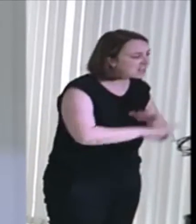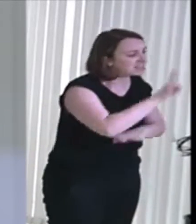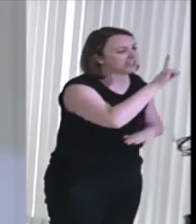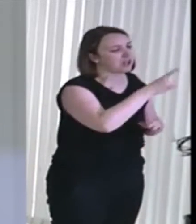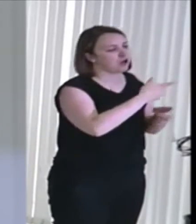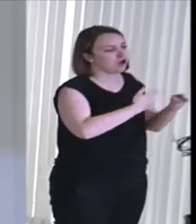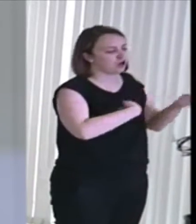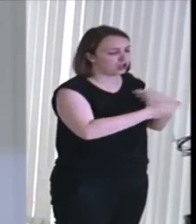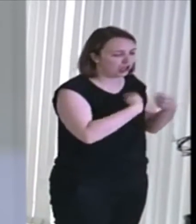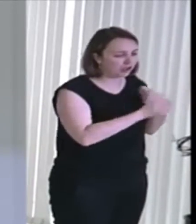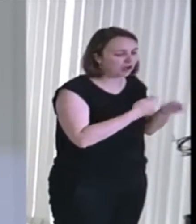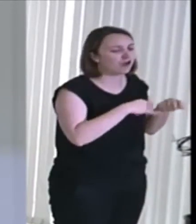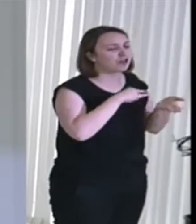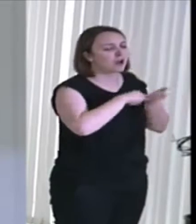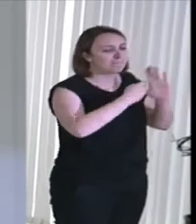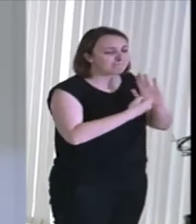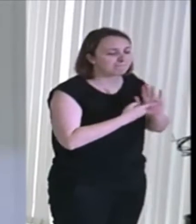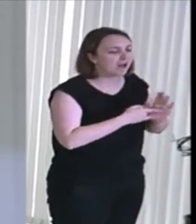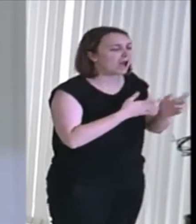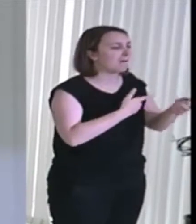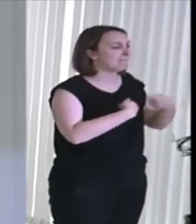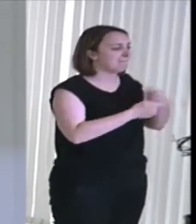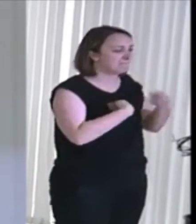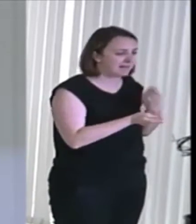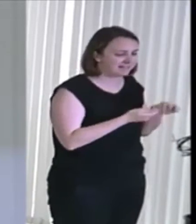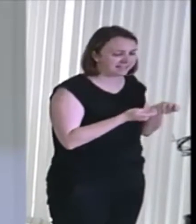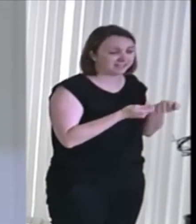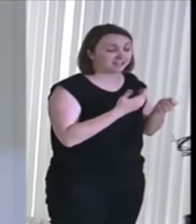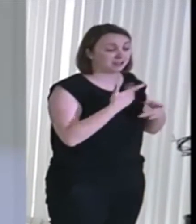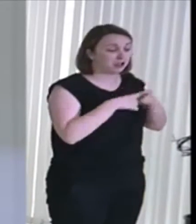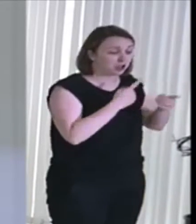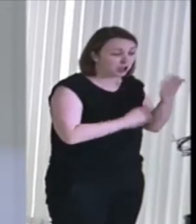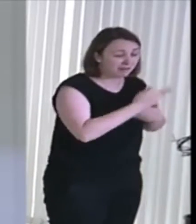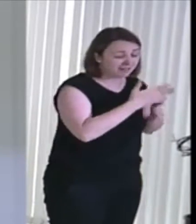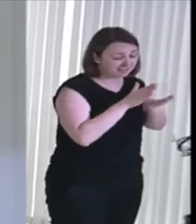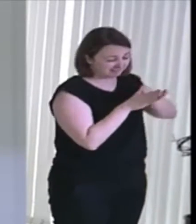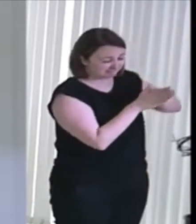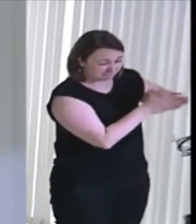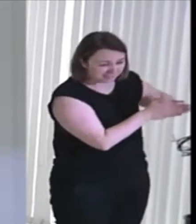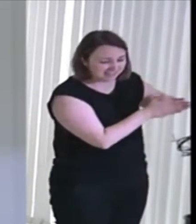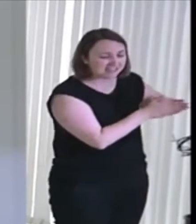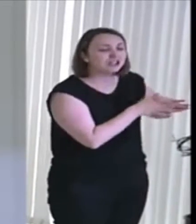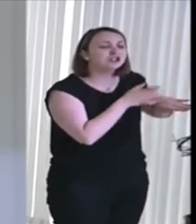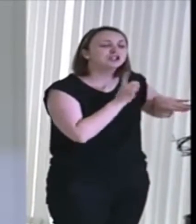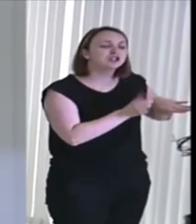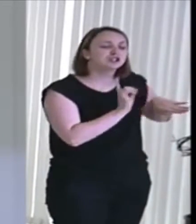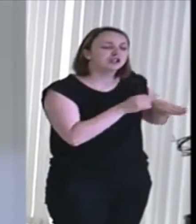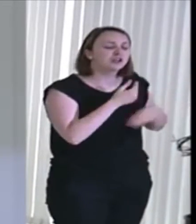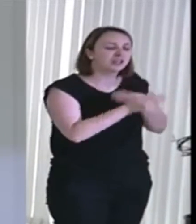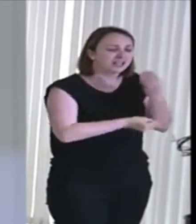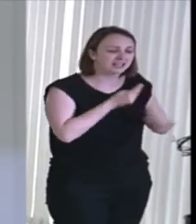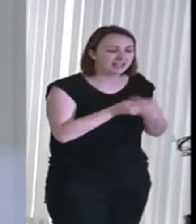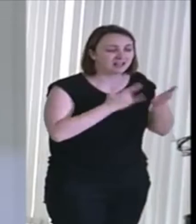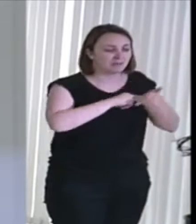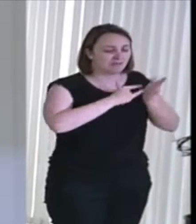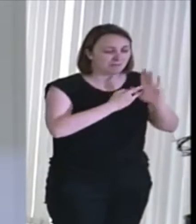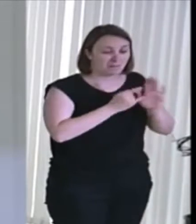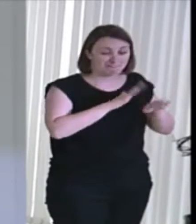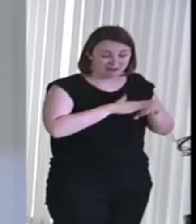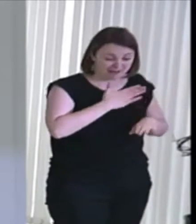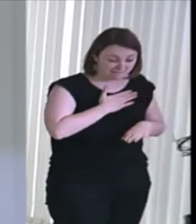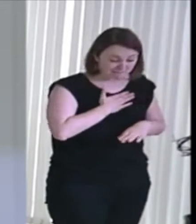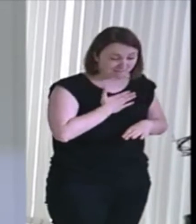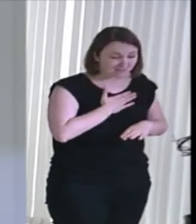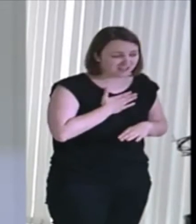negocio, de los planes, marketing, colaboraciones, todo lo demás, quitando todo eso, el solo hecho de sacar adelante un proyecto para mí ha